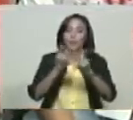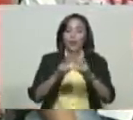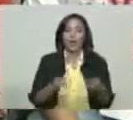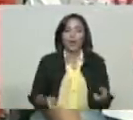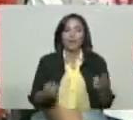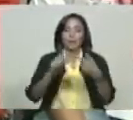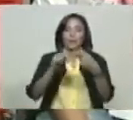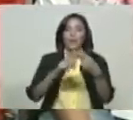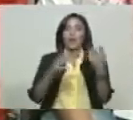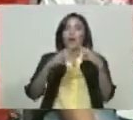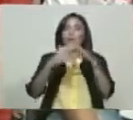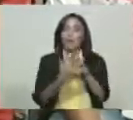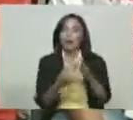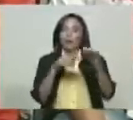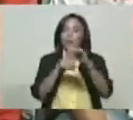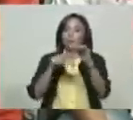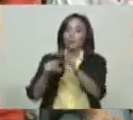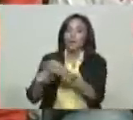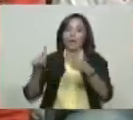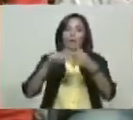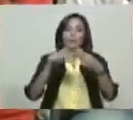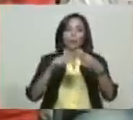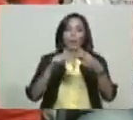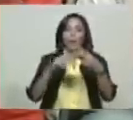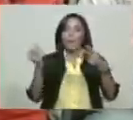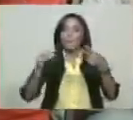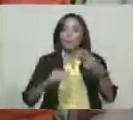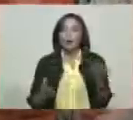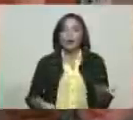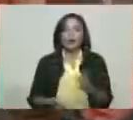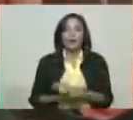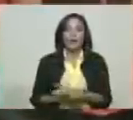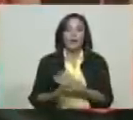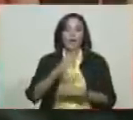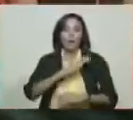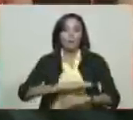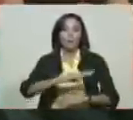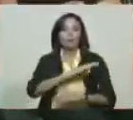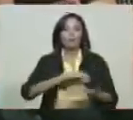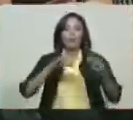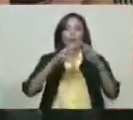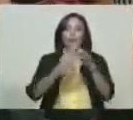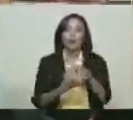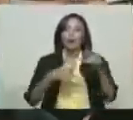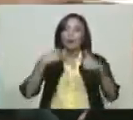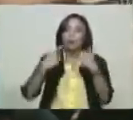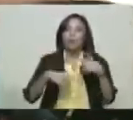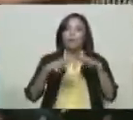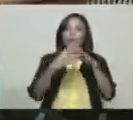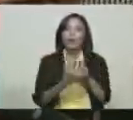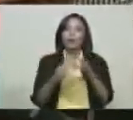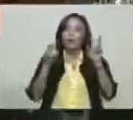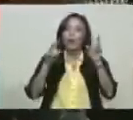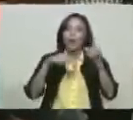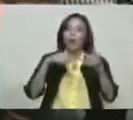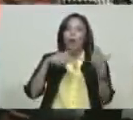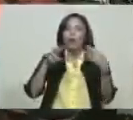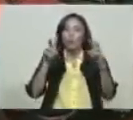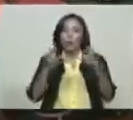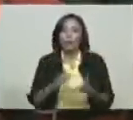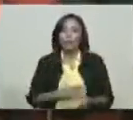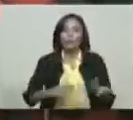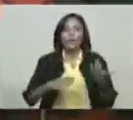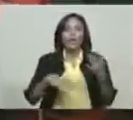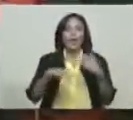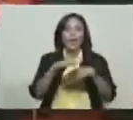la misión Barrio Adentro, que blinden la gran misión Barrio Nuevo, Barrio Tricolor, las misiones